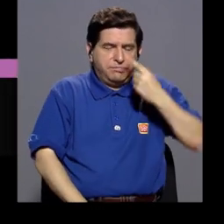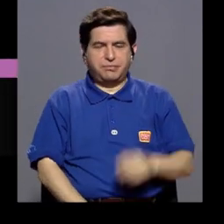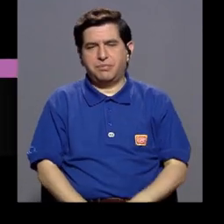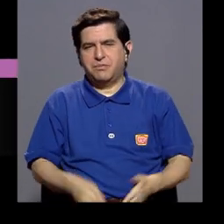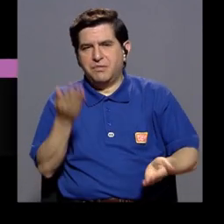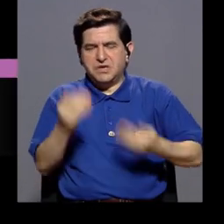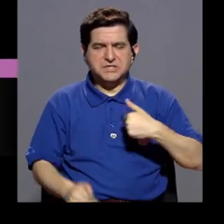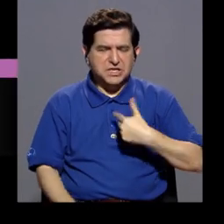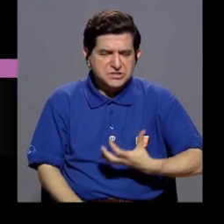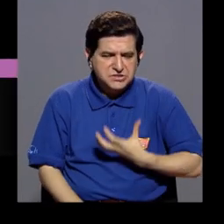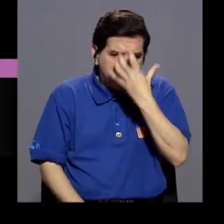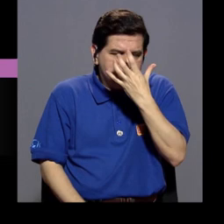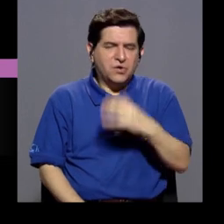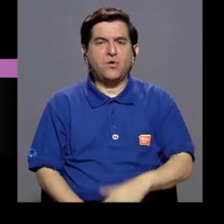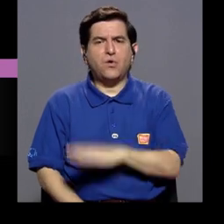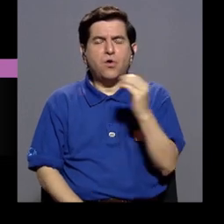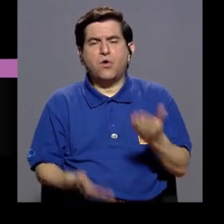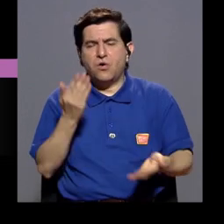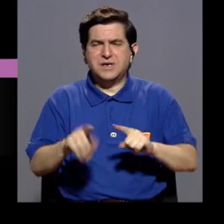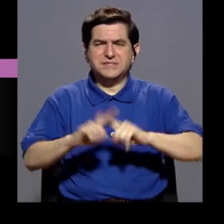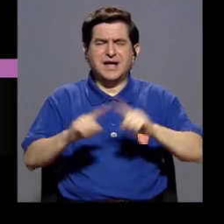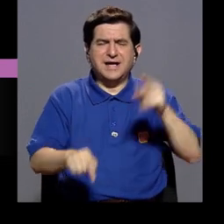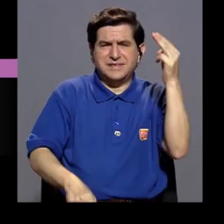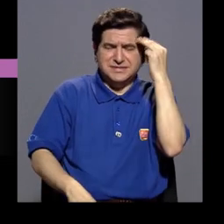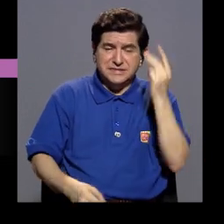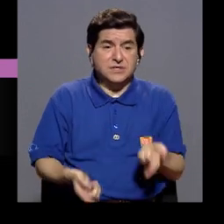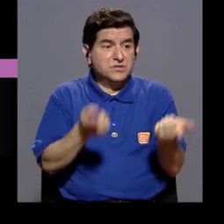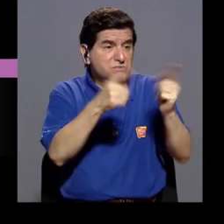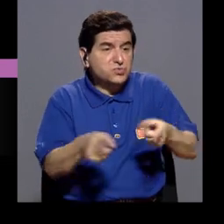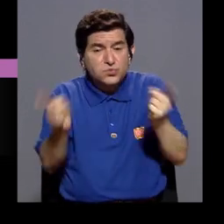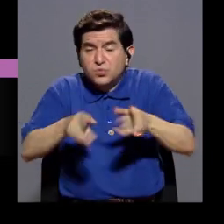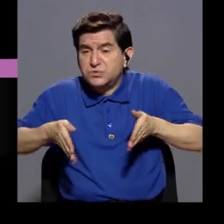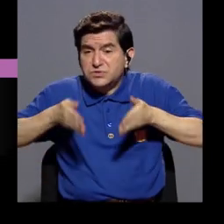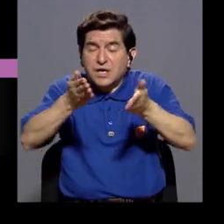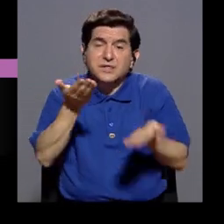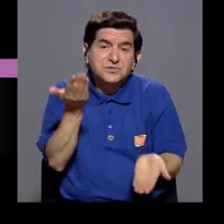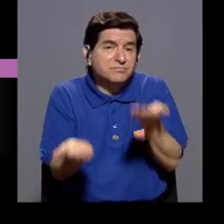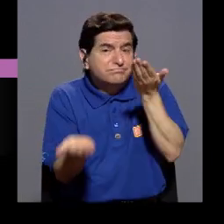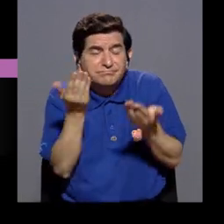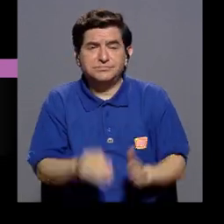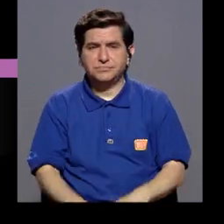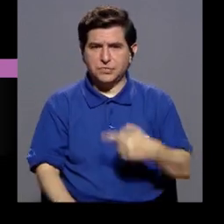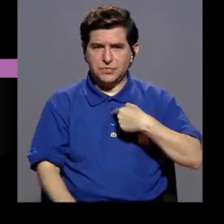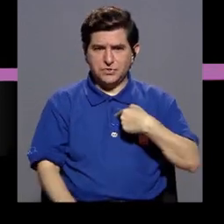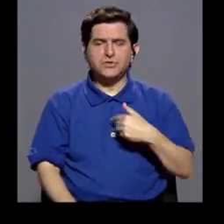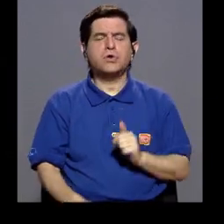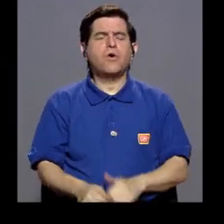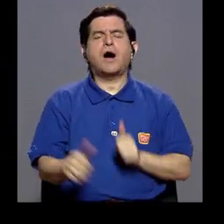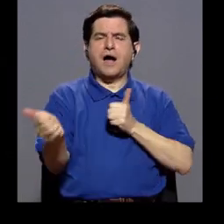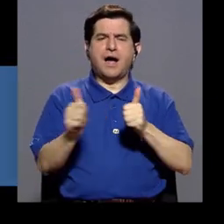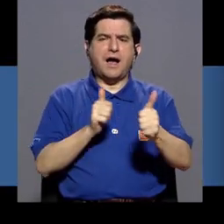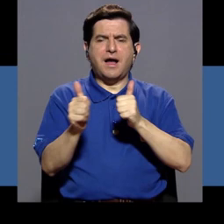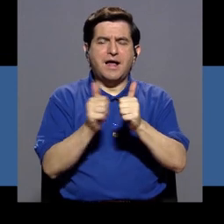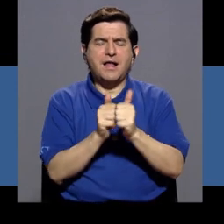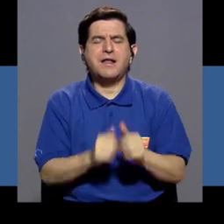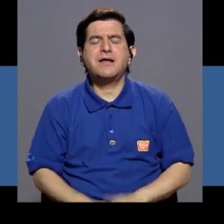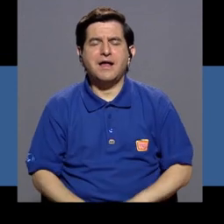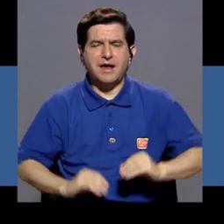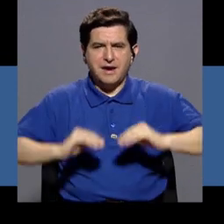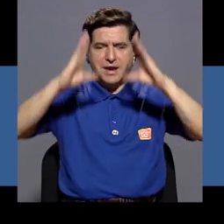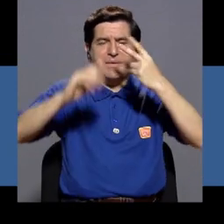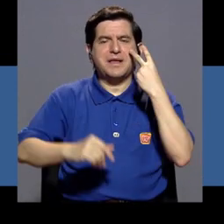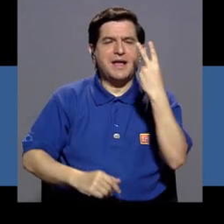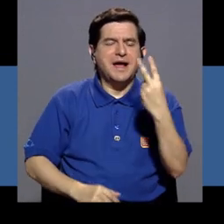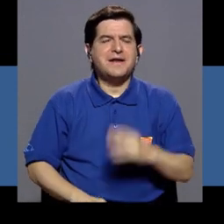Llego exhausta, tal vez no llego de buen humor, ya llego con otra mentalidad dependiendo de lo que haya pasado en el camino. Me permite hacer ejercicio en la mañana,